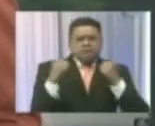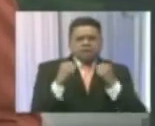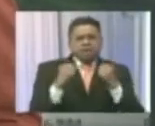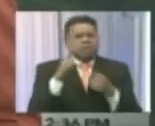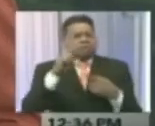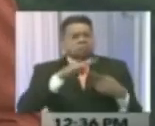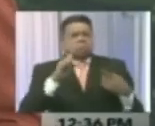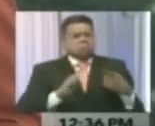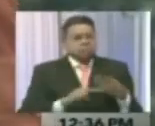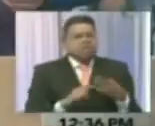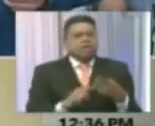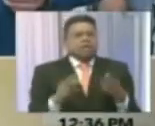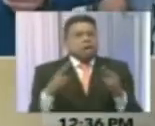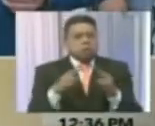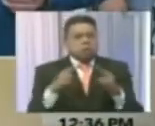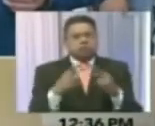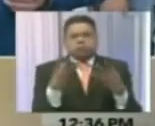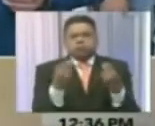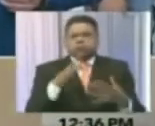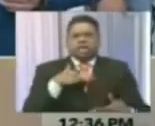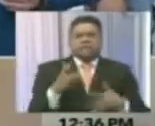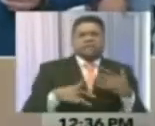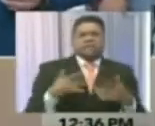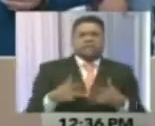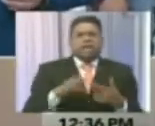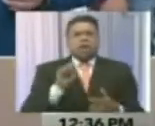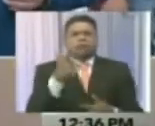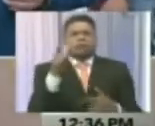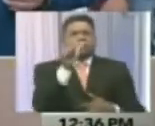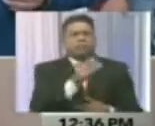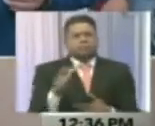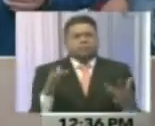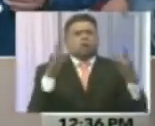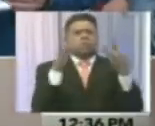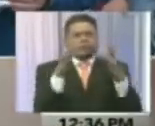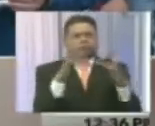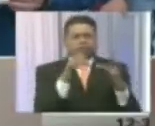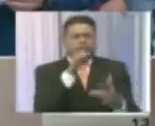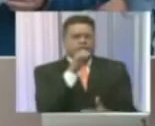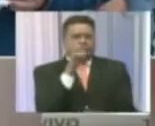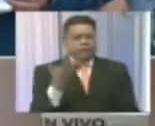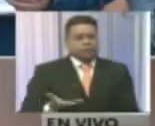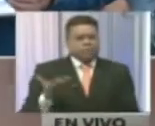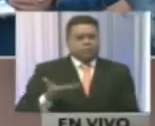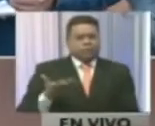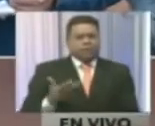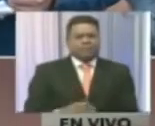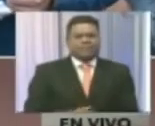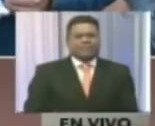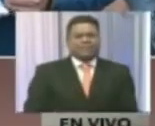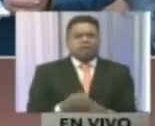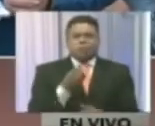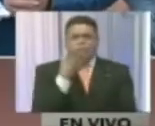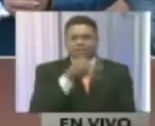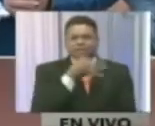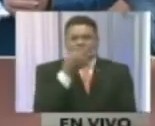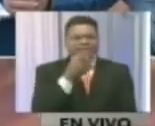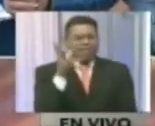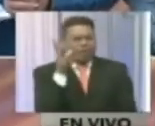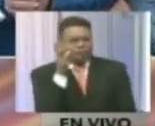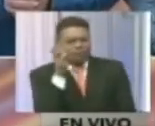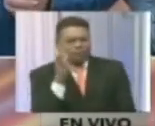ha dado a conocer diversas actividades. Allí nuestro corresponsal nos va a hablar en detalle de qué se trata este cronograma. Adelante, buenas tardes, te escuchamos.